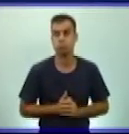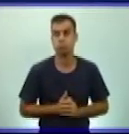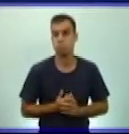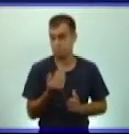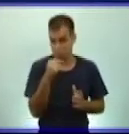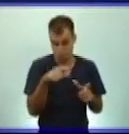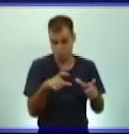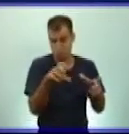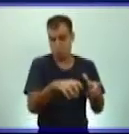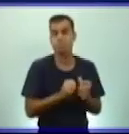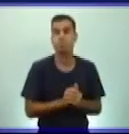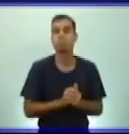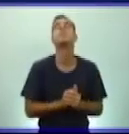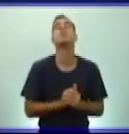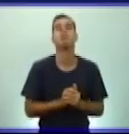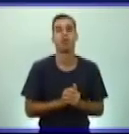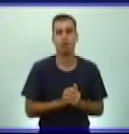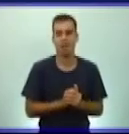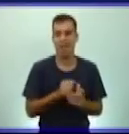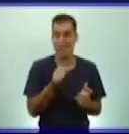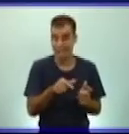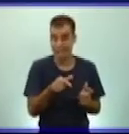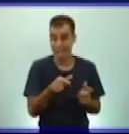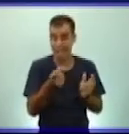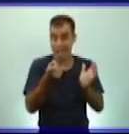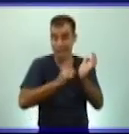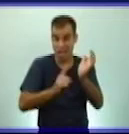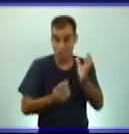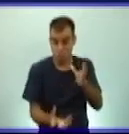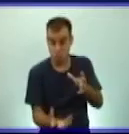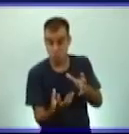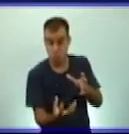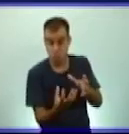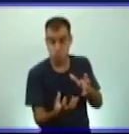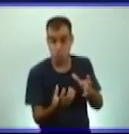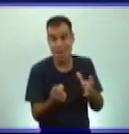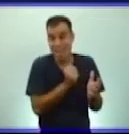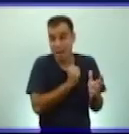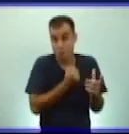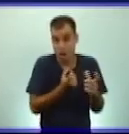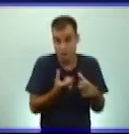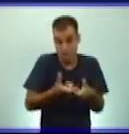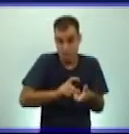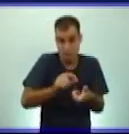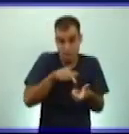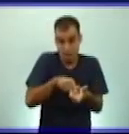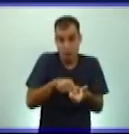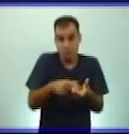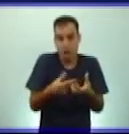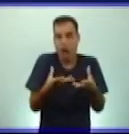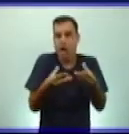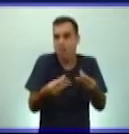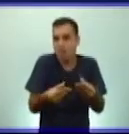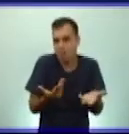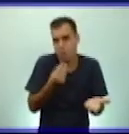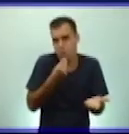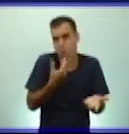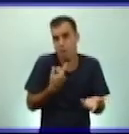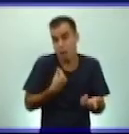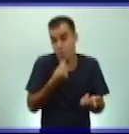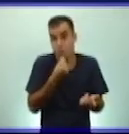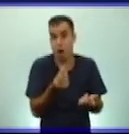a suministrar, que el fin inicial es que la papa se ablande para yo comerla, ¿qué es lo que está